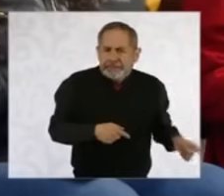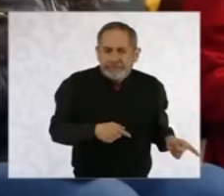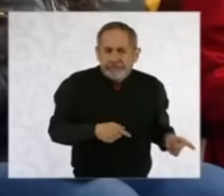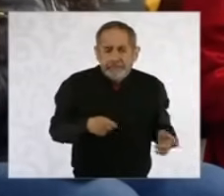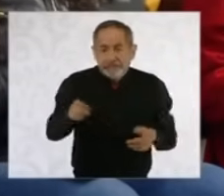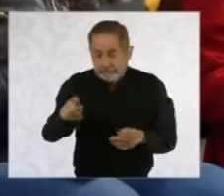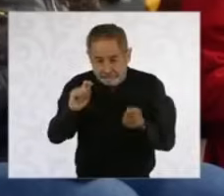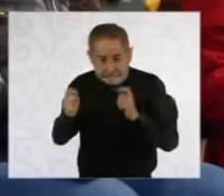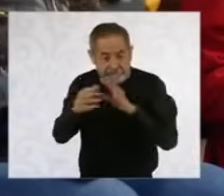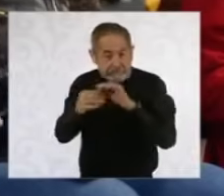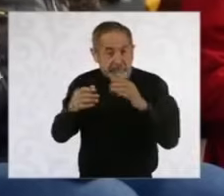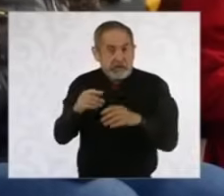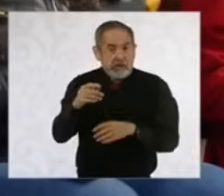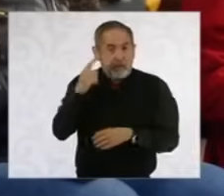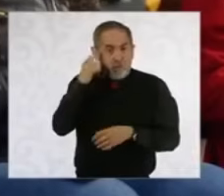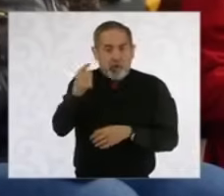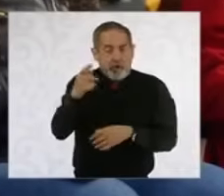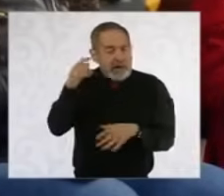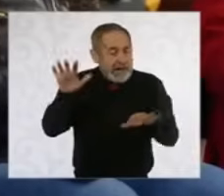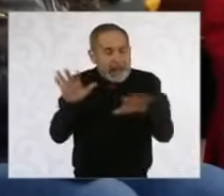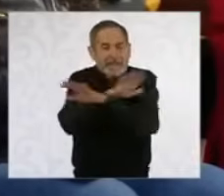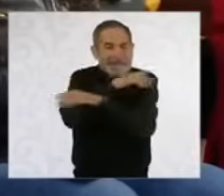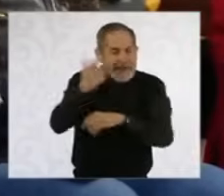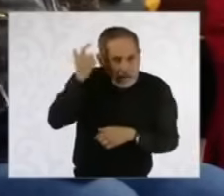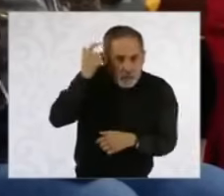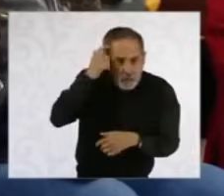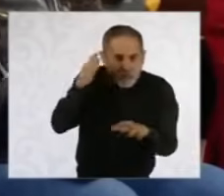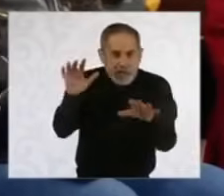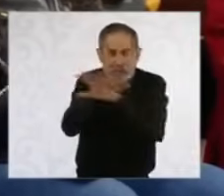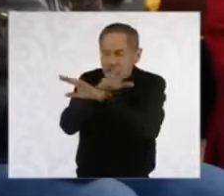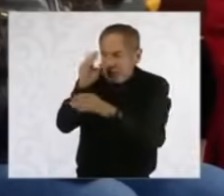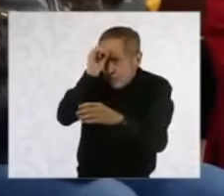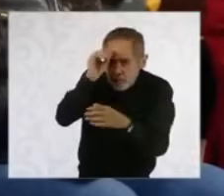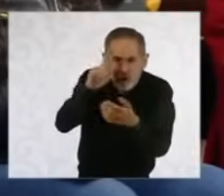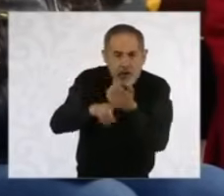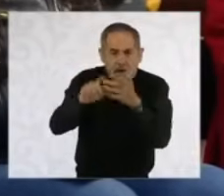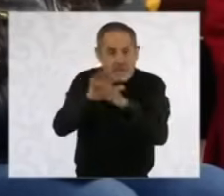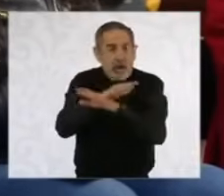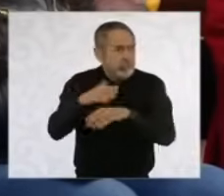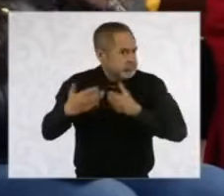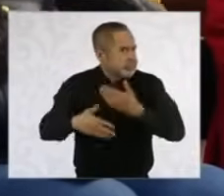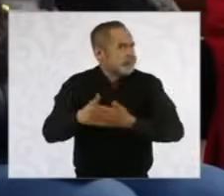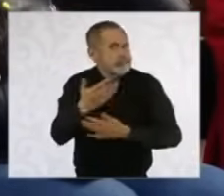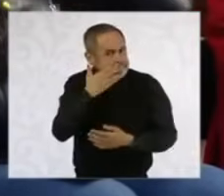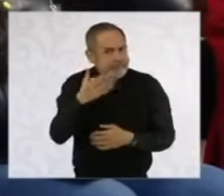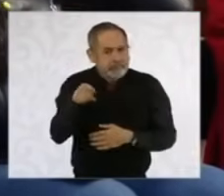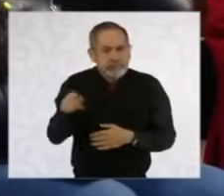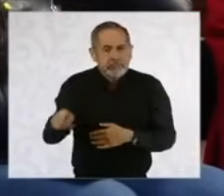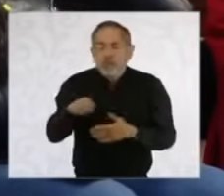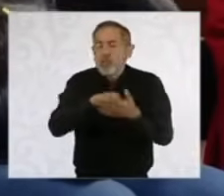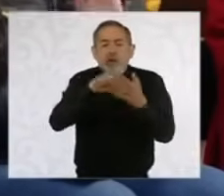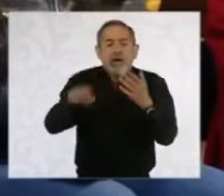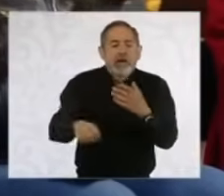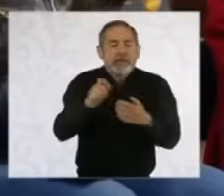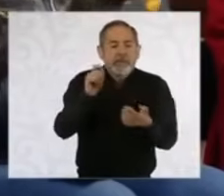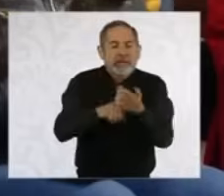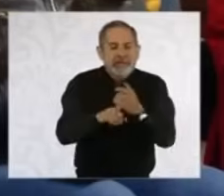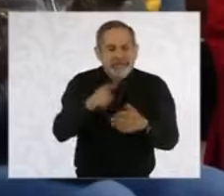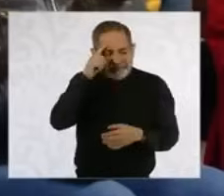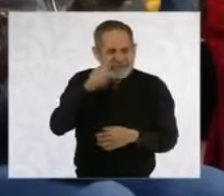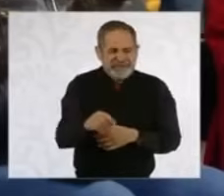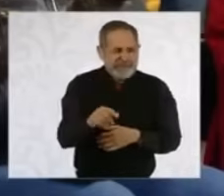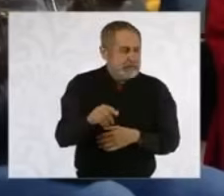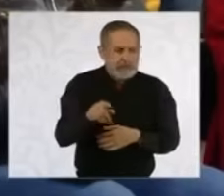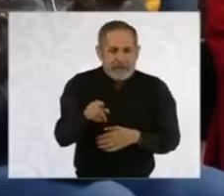largo de 2 sexenios, incluso que marcó a una generación, de, por ejemplo, lo que es la apología del